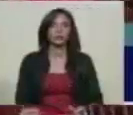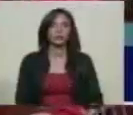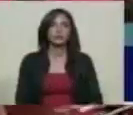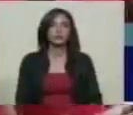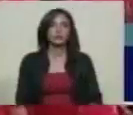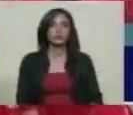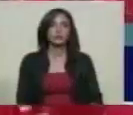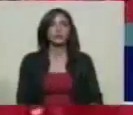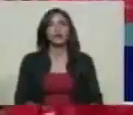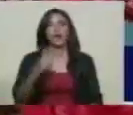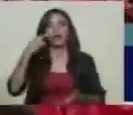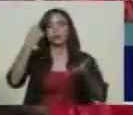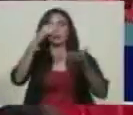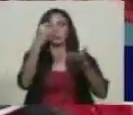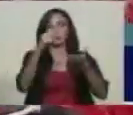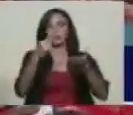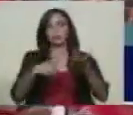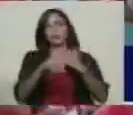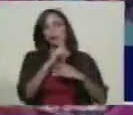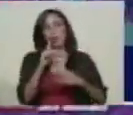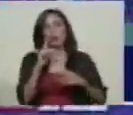Bueno, la voy a leer,